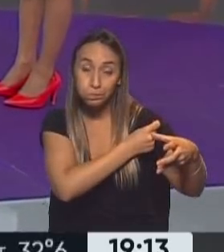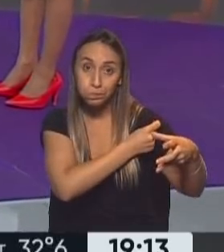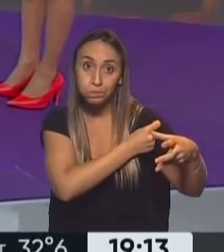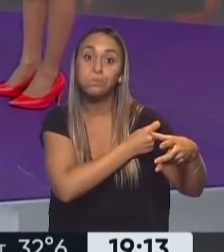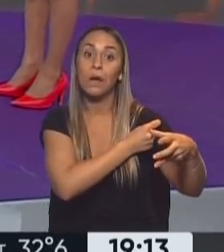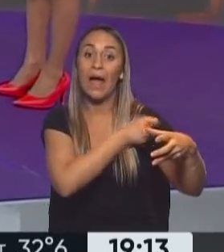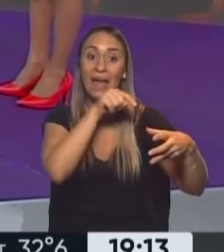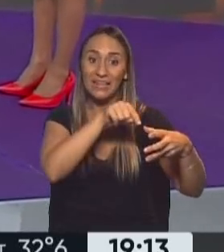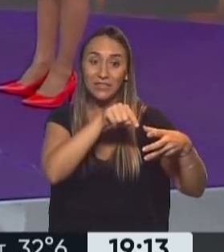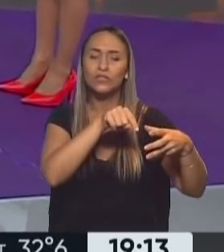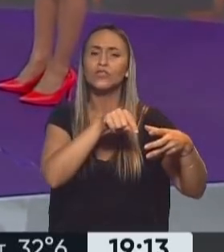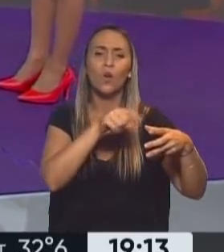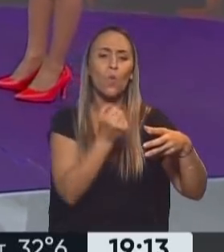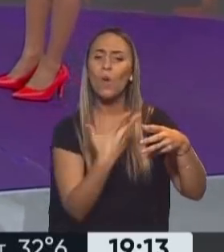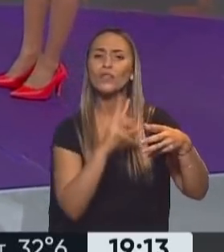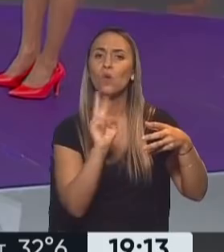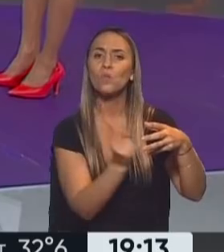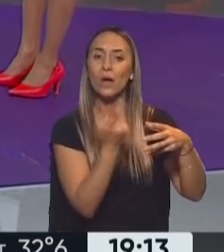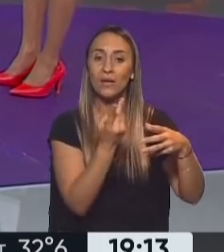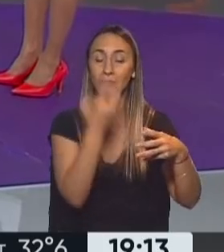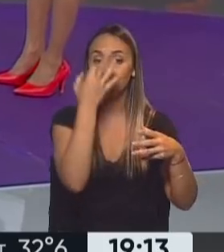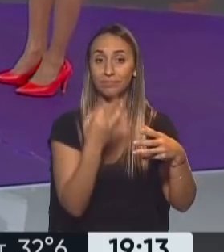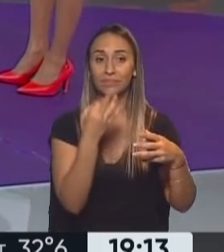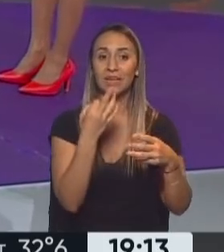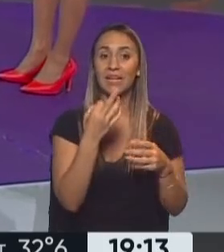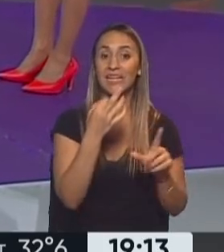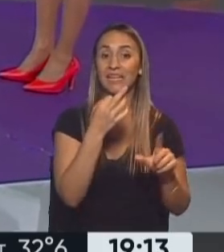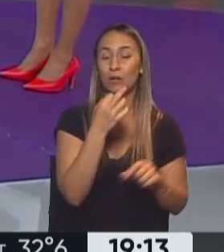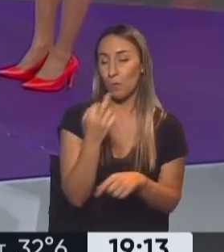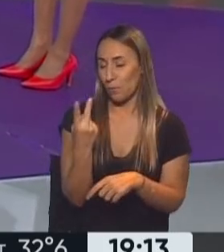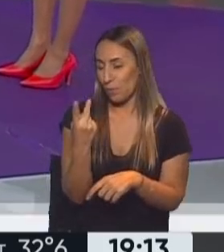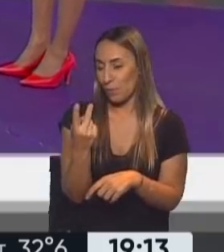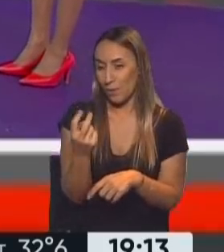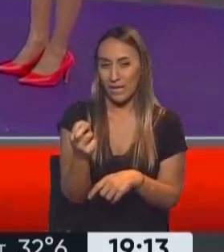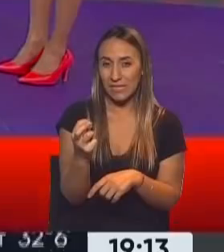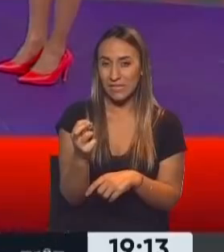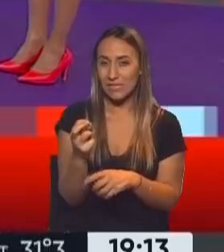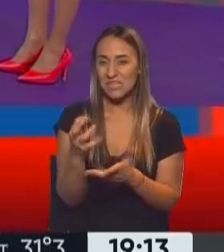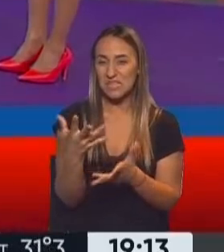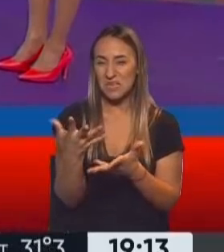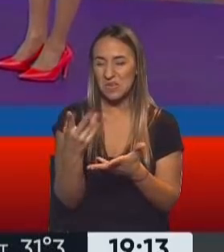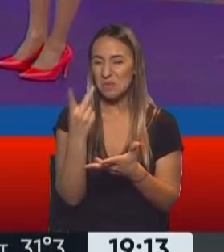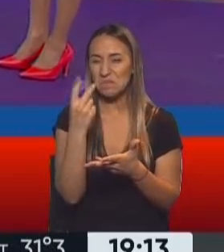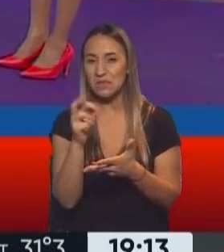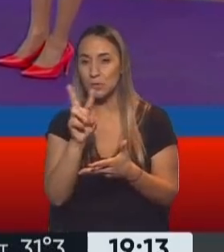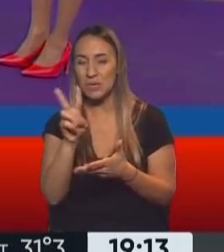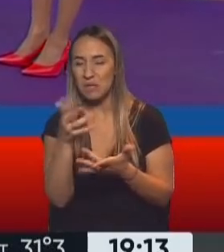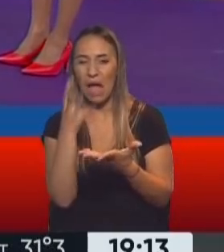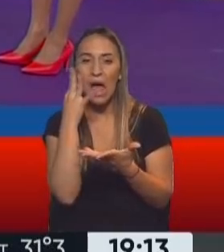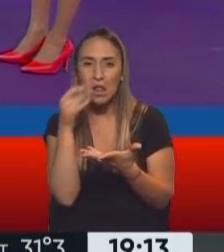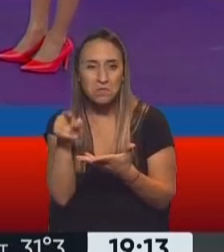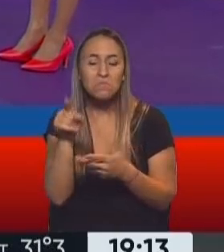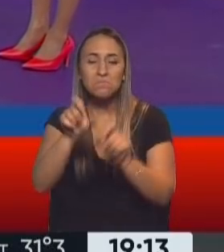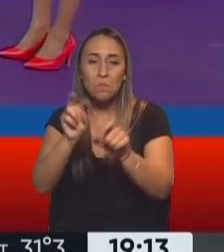recibieron vacuna, cada 100.000 personas hay 20 y pico de muertos, usted verá allá al final, ¿sí? Pero los